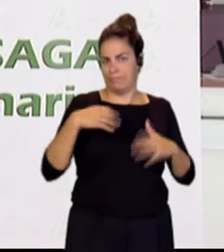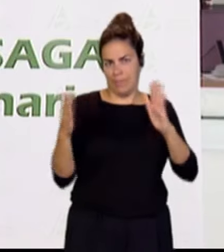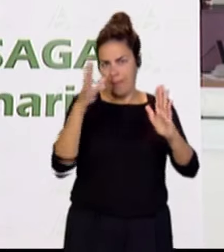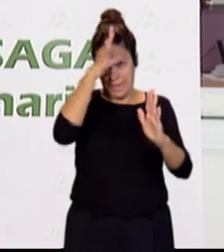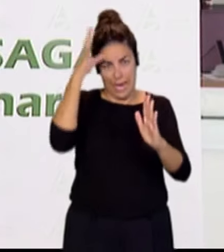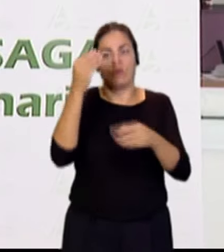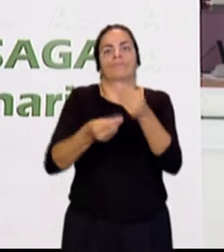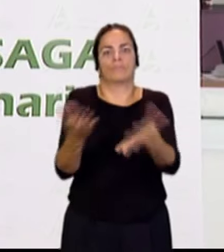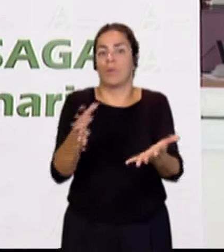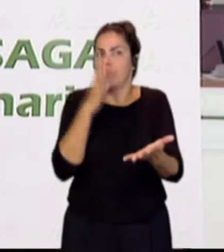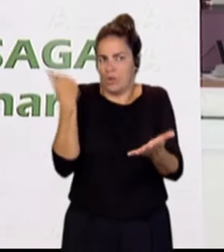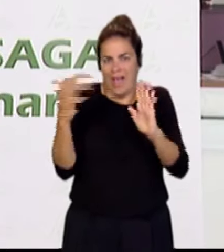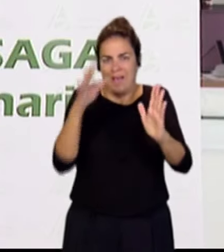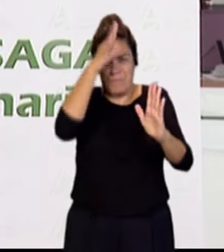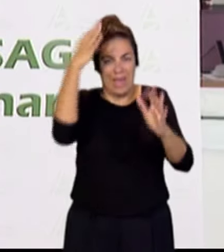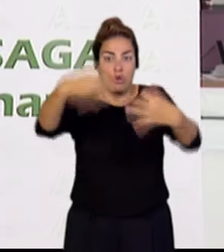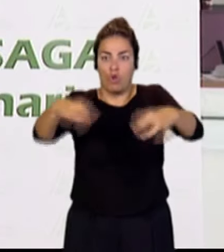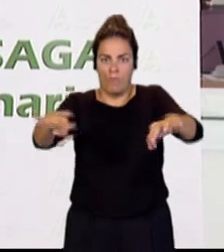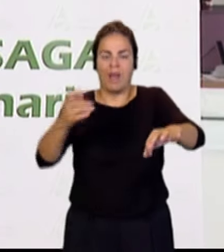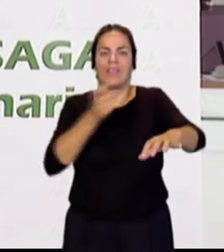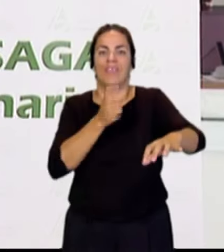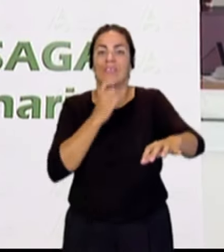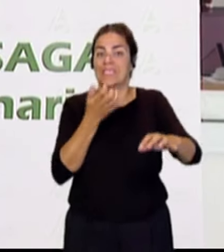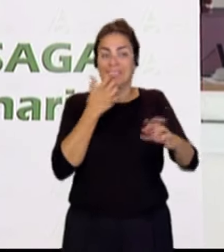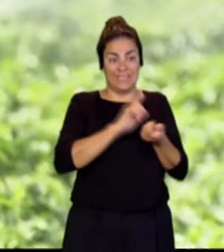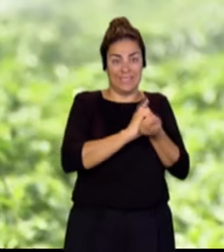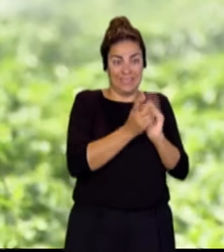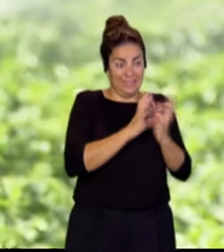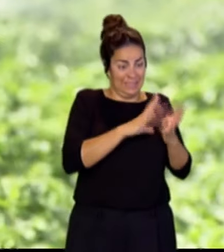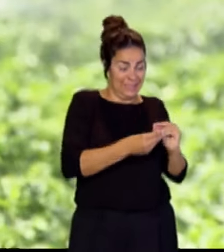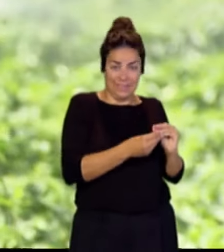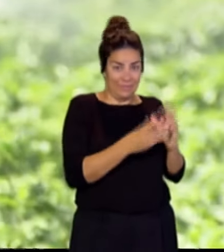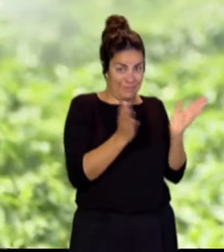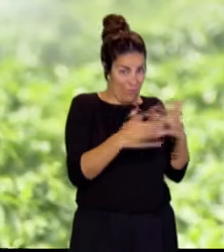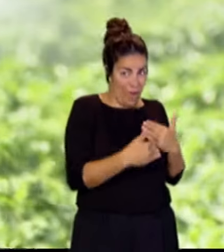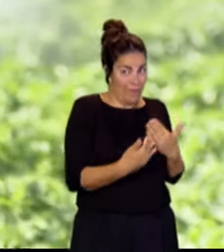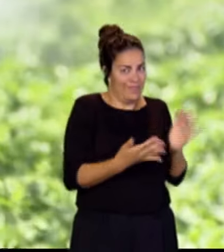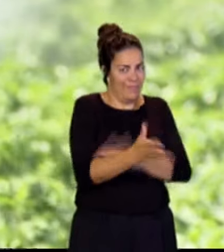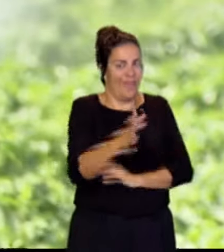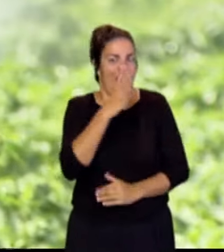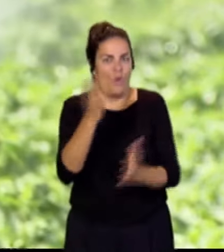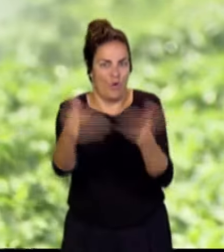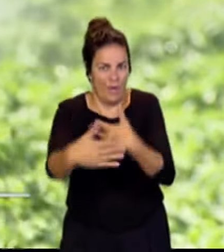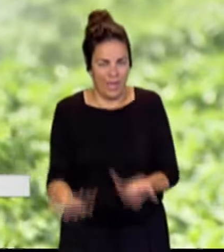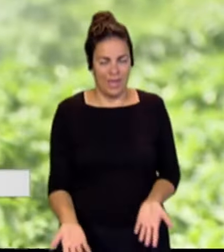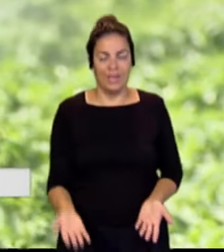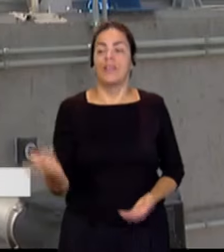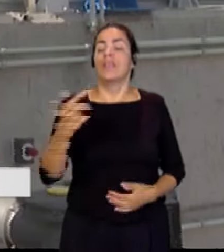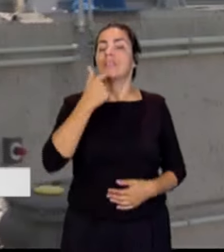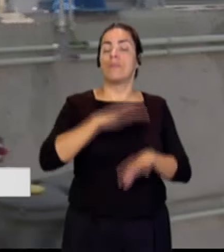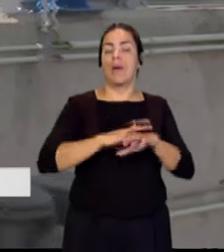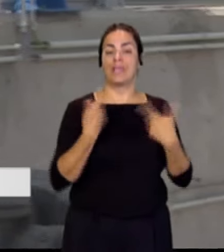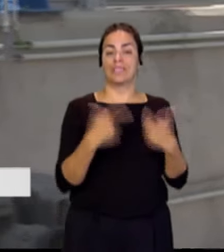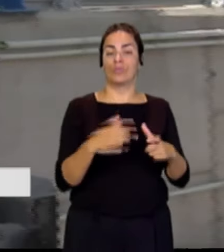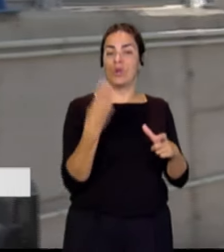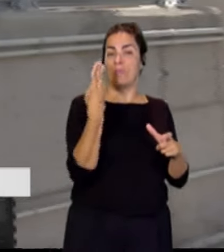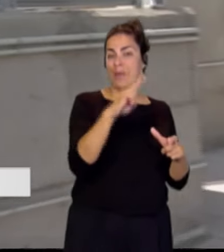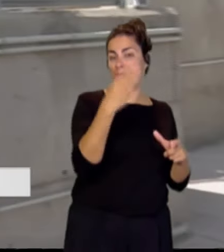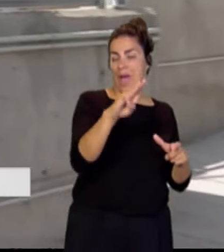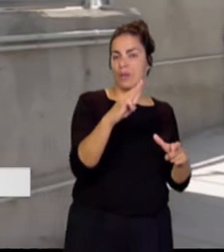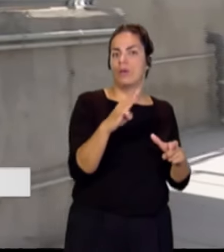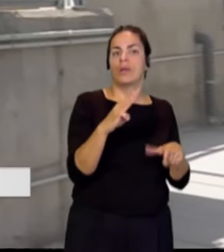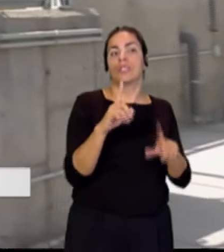eh si no se hacen estas modulaciones que no vamos a tener nada de agua aseguran que para el sector primario la soluciones a corto plazo pasan por